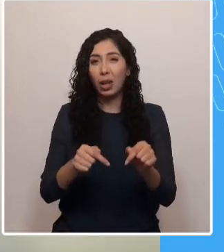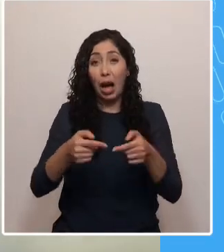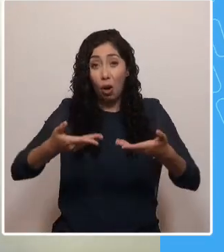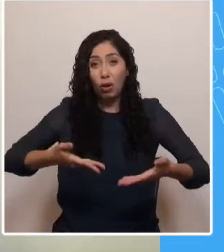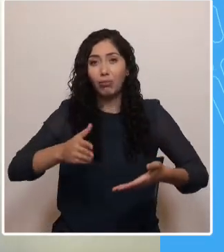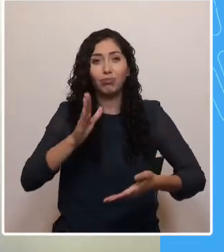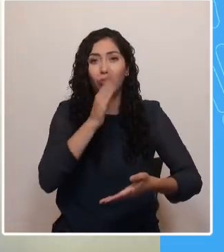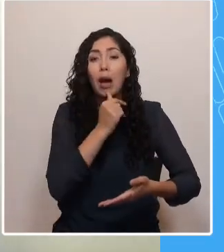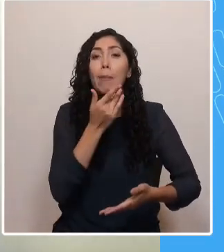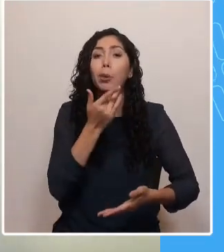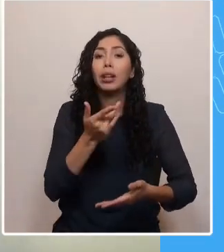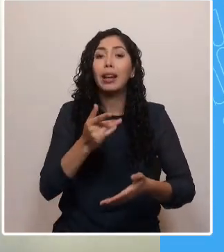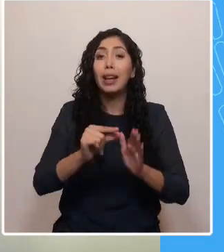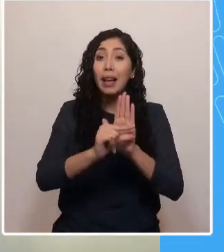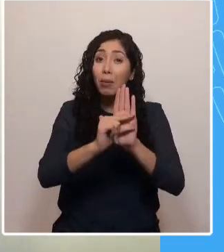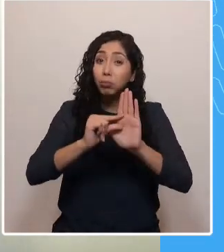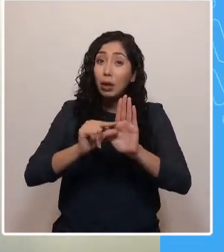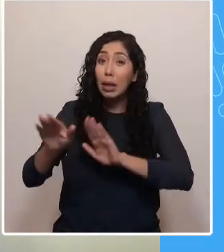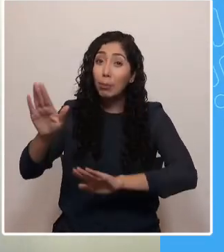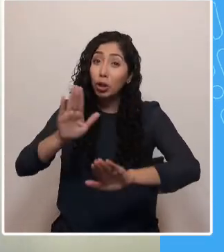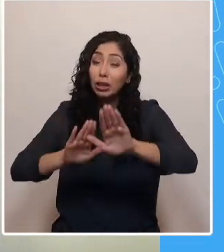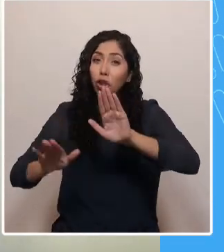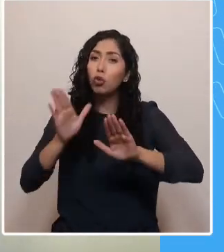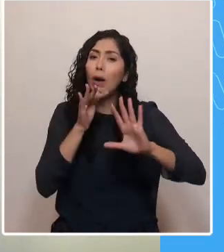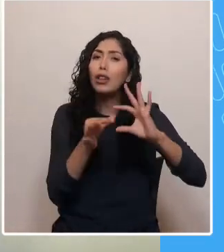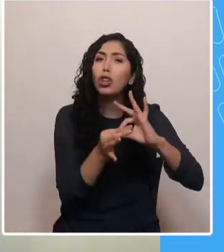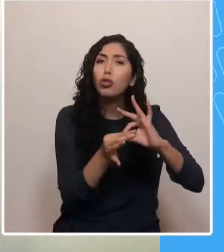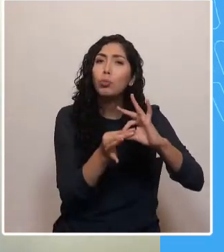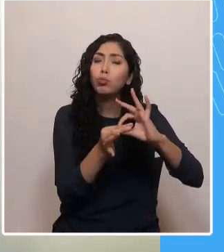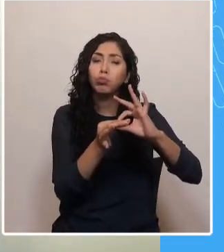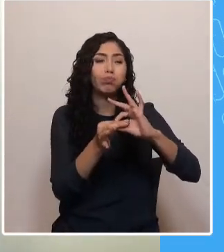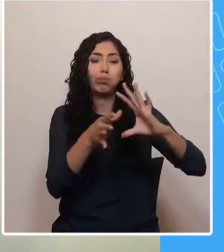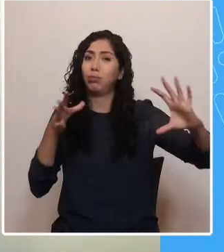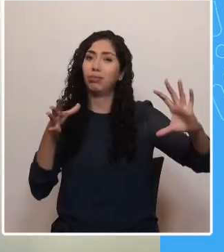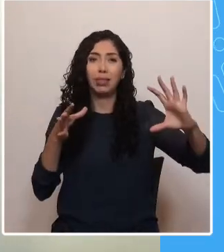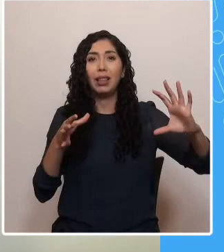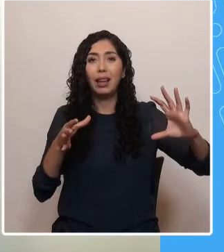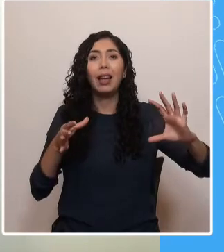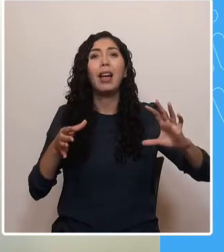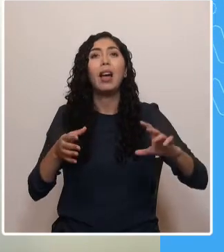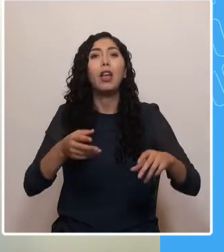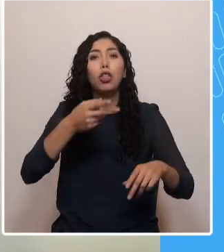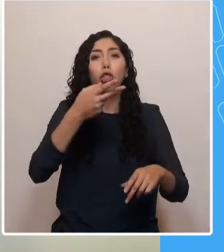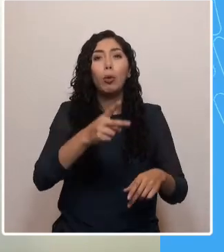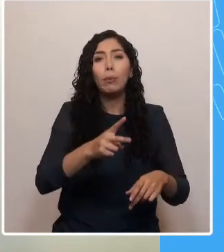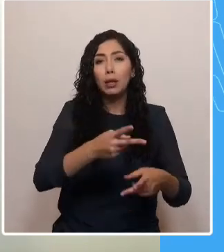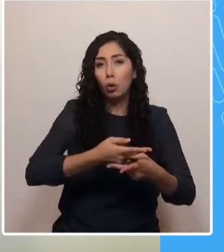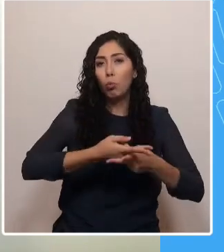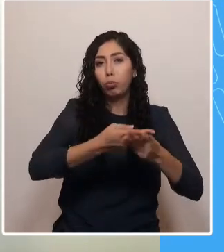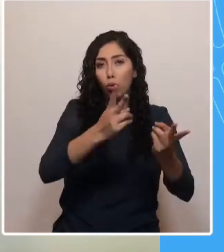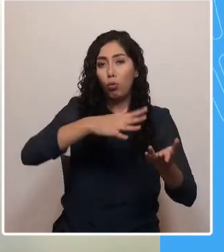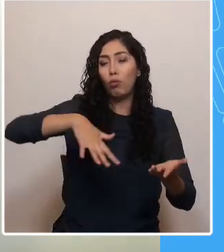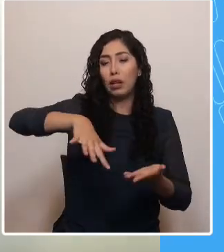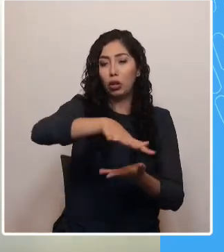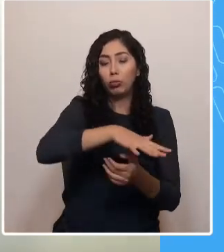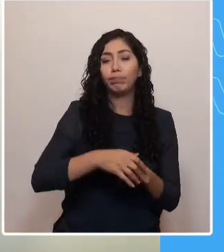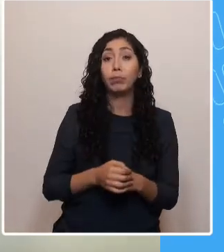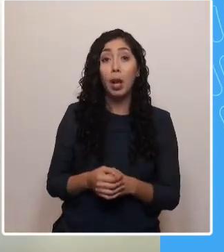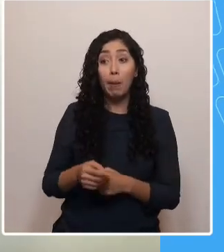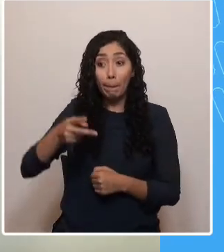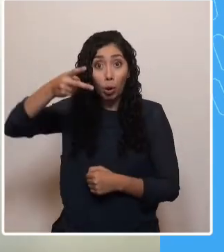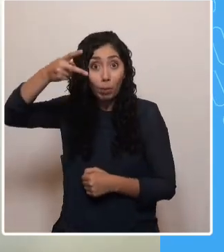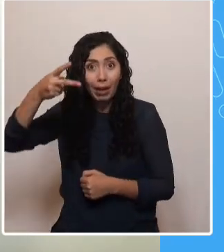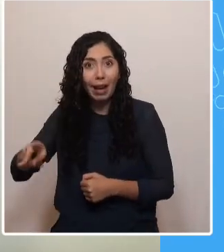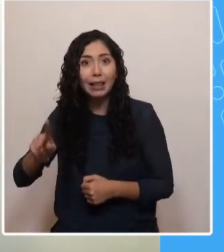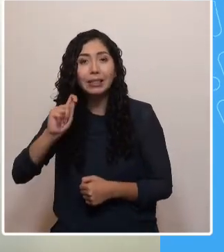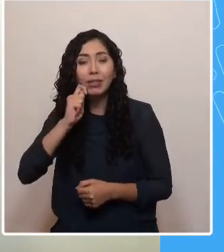quedan totalmente desconectados de los incisos de límites y de dominio público. La propiedad era el puente conector y de equilibrio entre